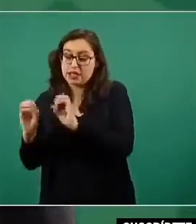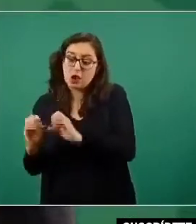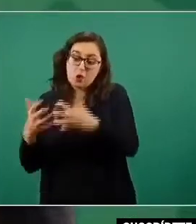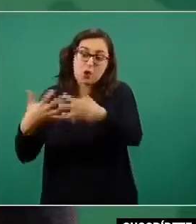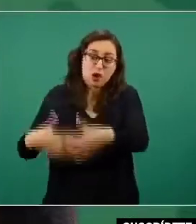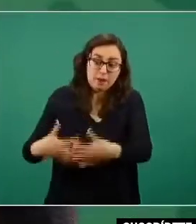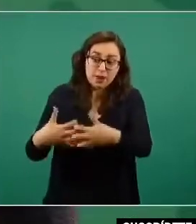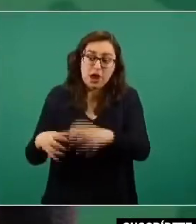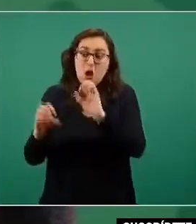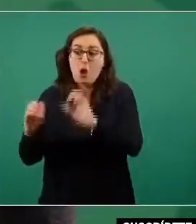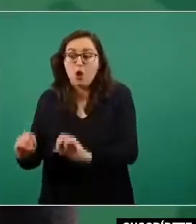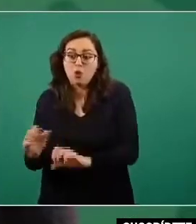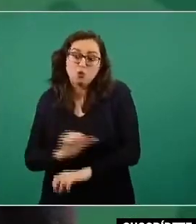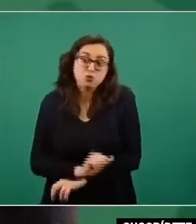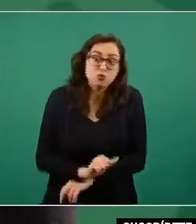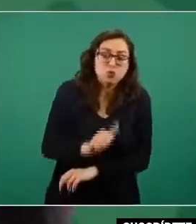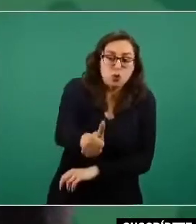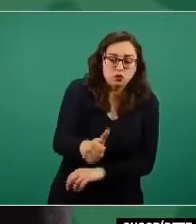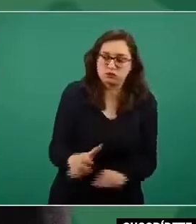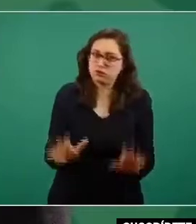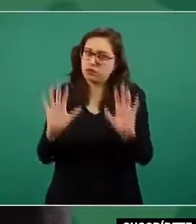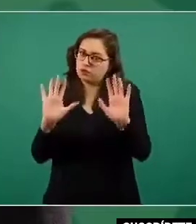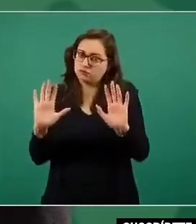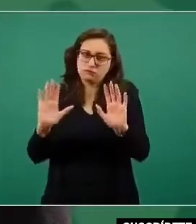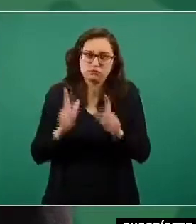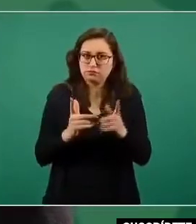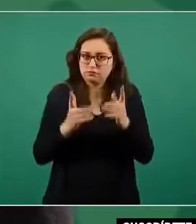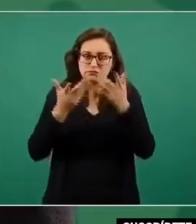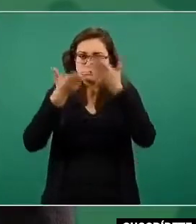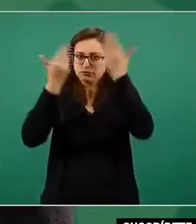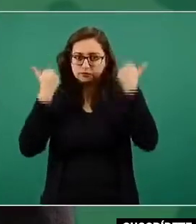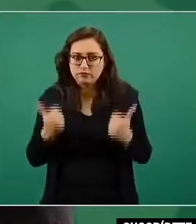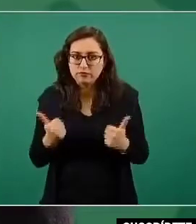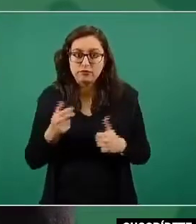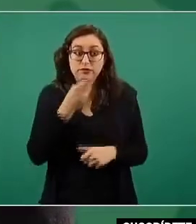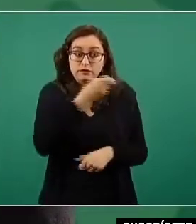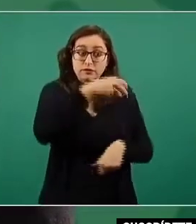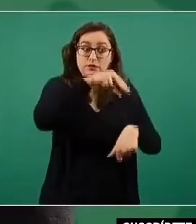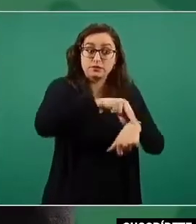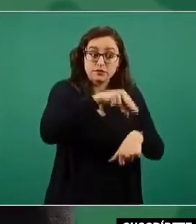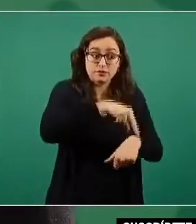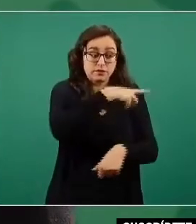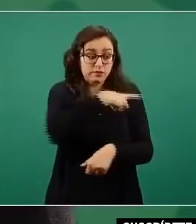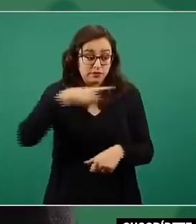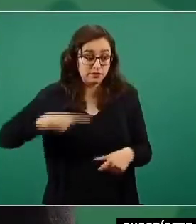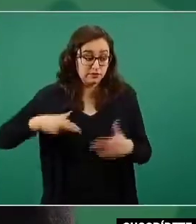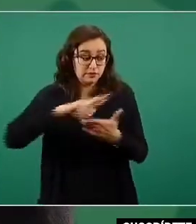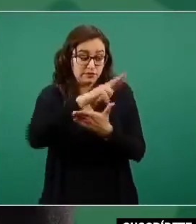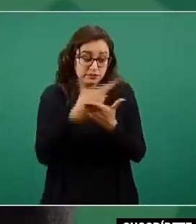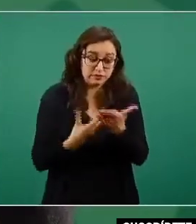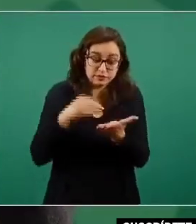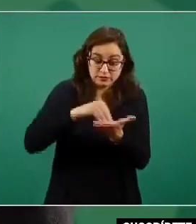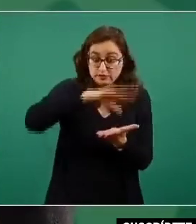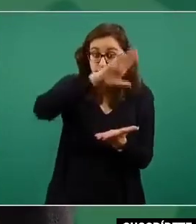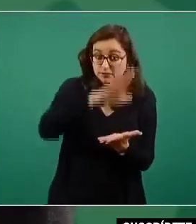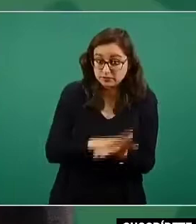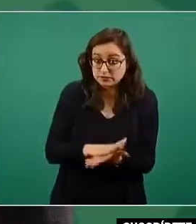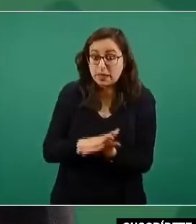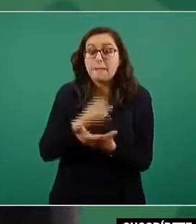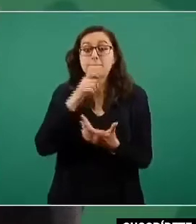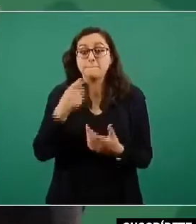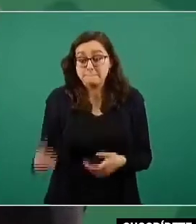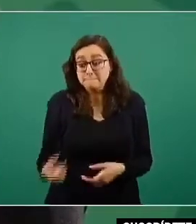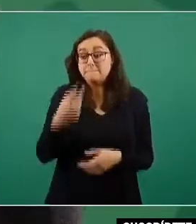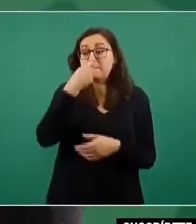de aparato pudiera utilizarse para la administración del oxígeno, sino que además debe de mantener un seguimiento, porque